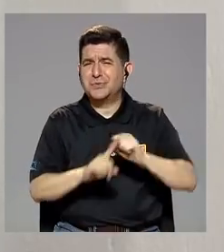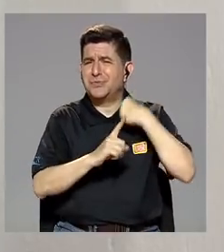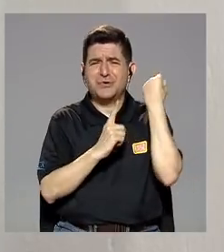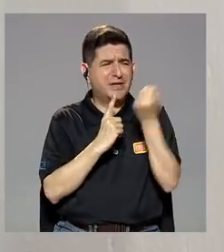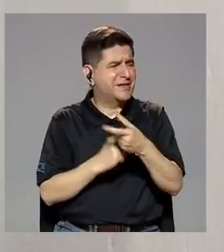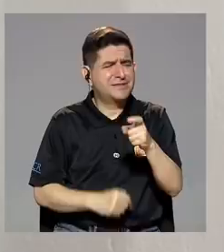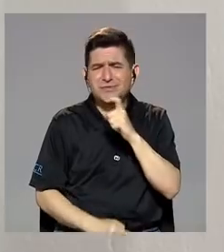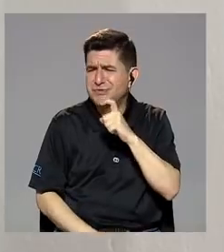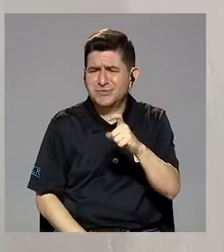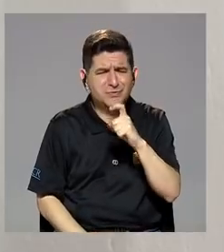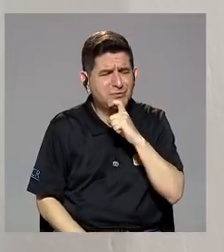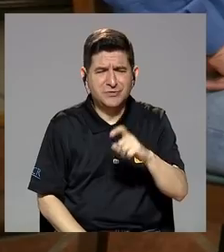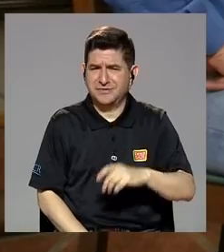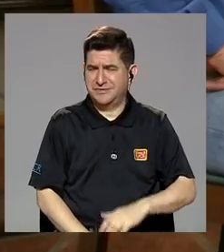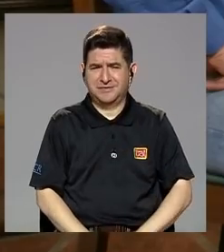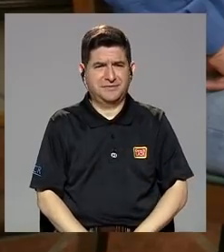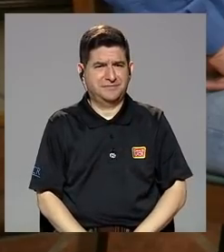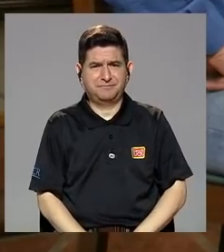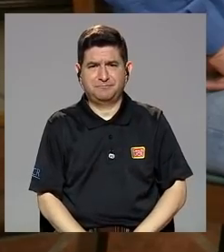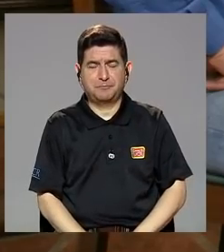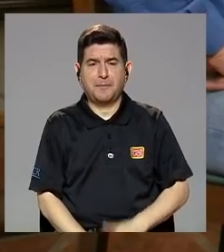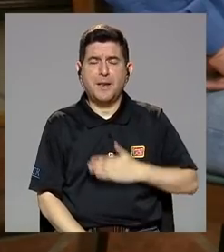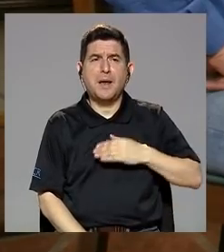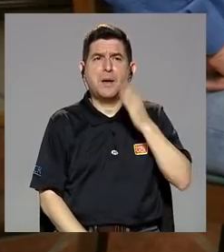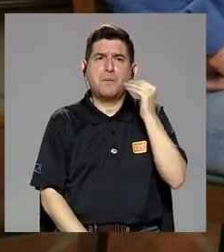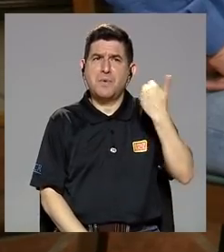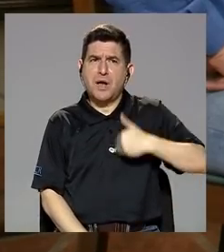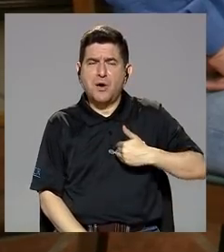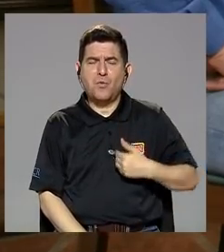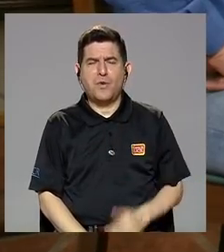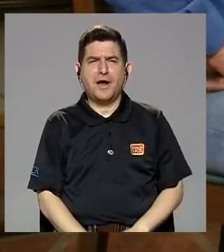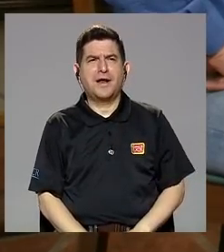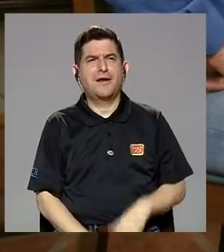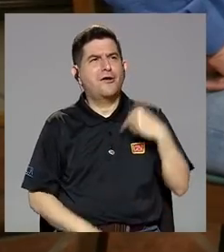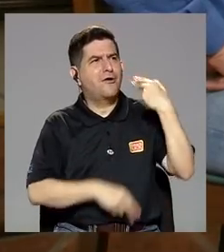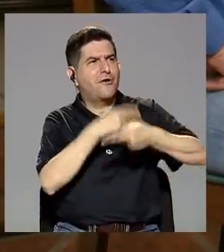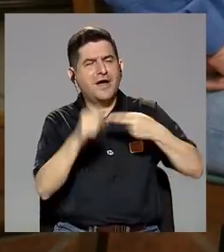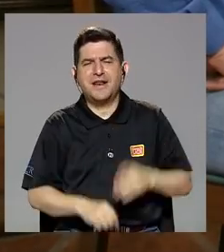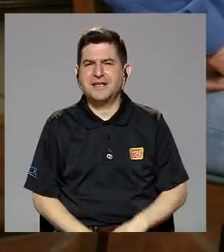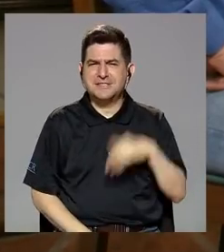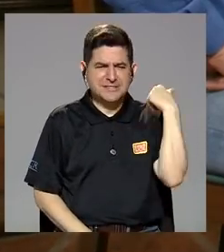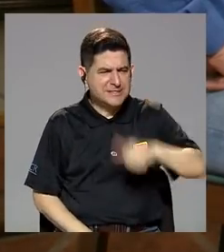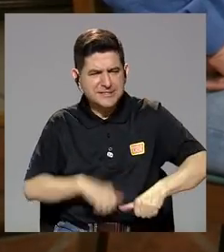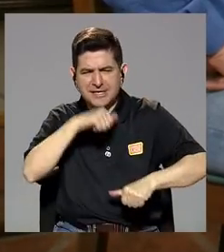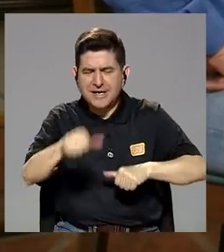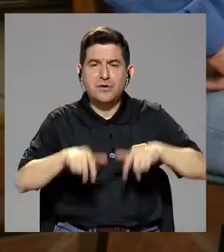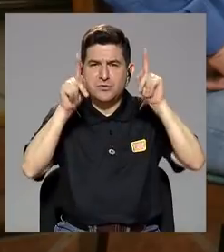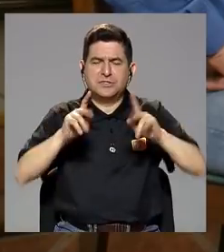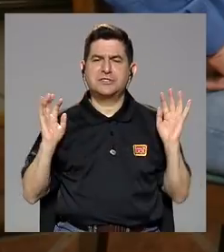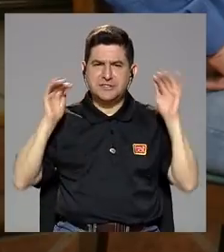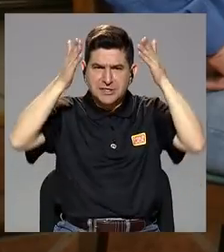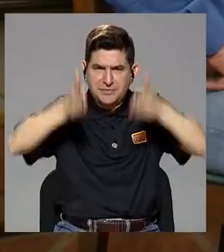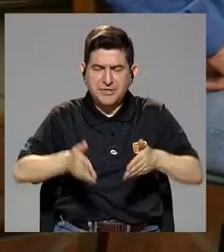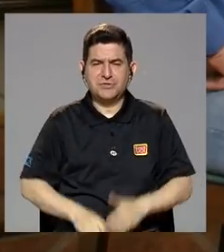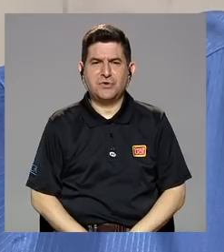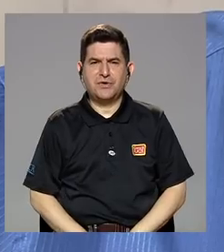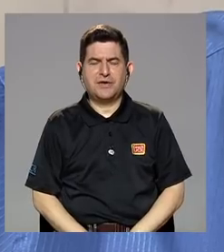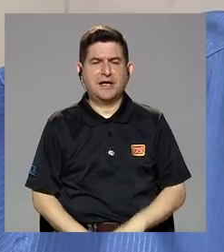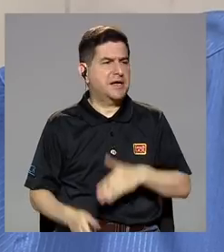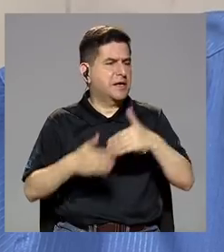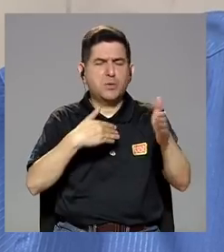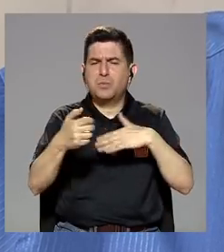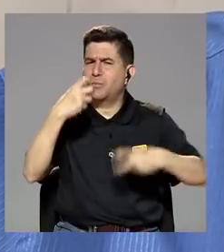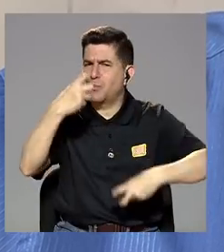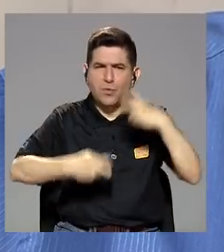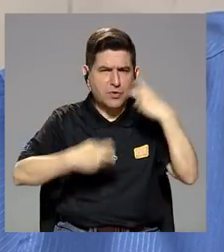muy óptimas y mi abuelo me hereda esa tenacidad del inmigrante esa persona que logra imponerse a las